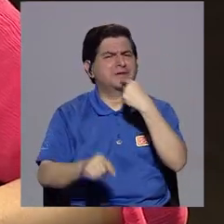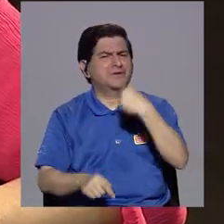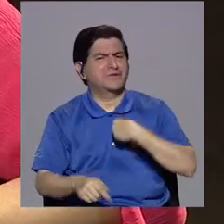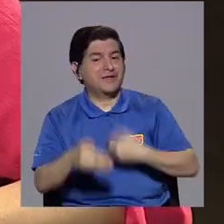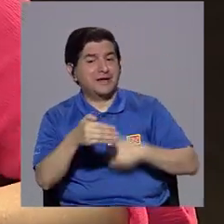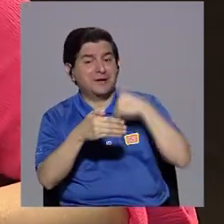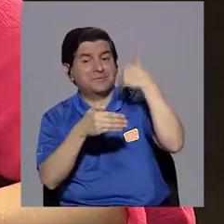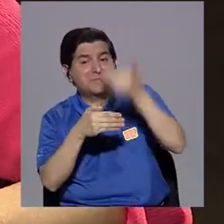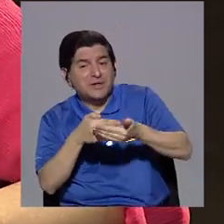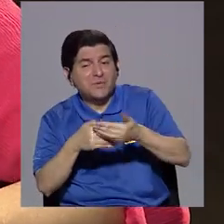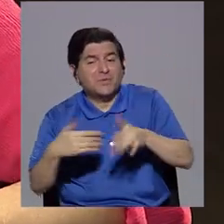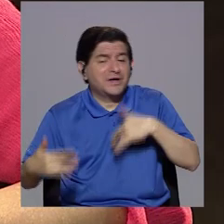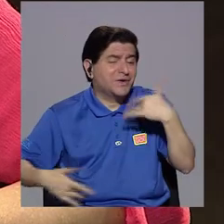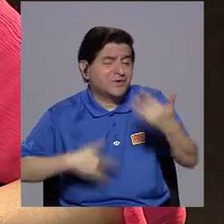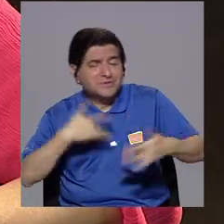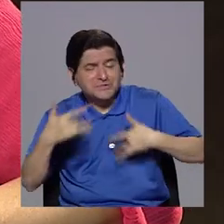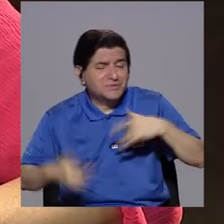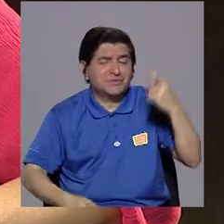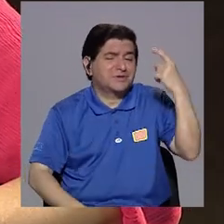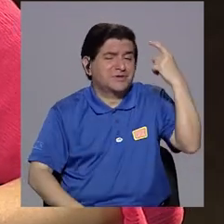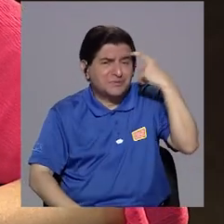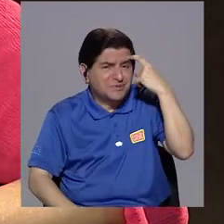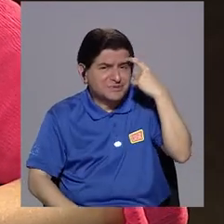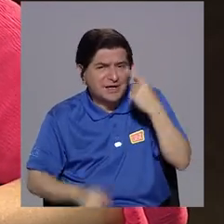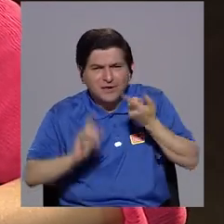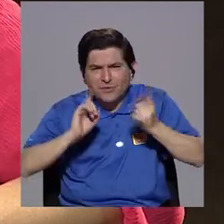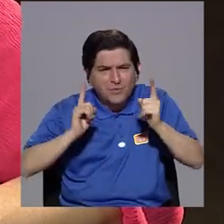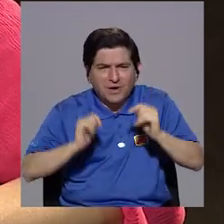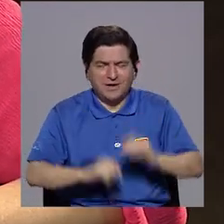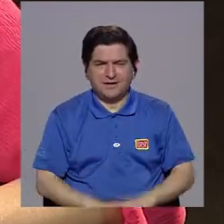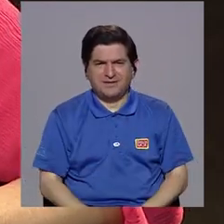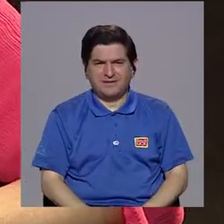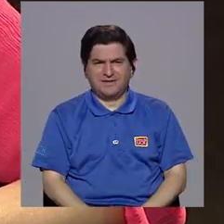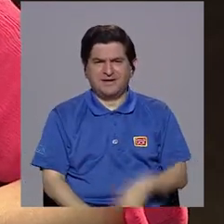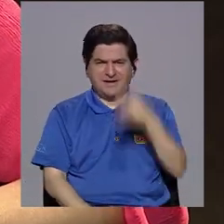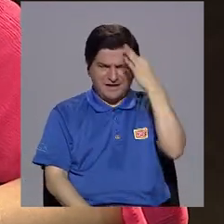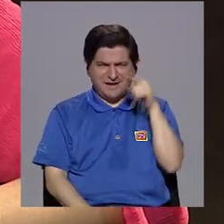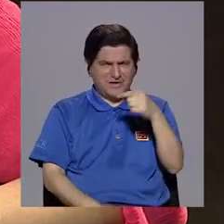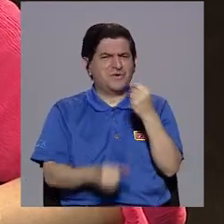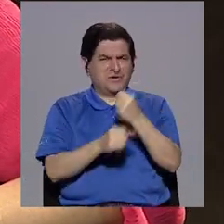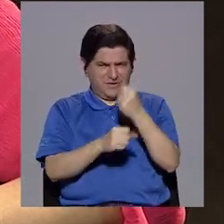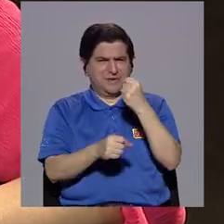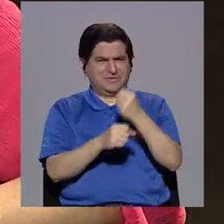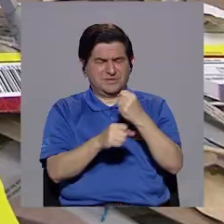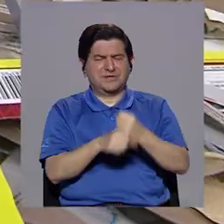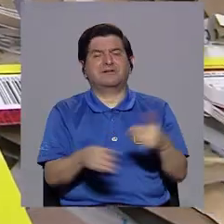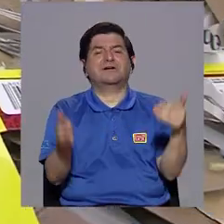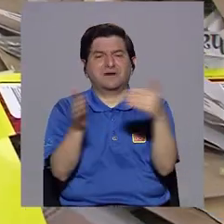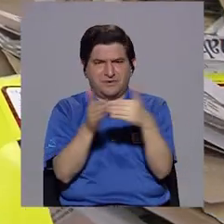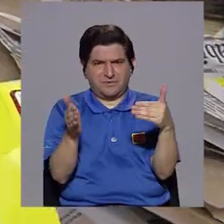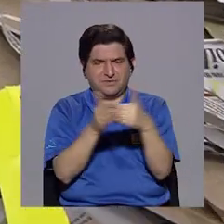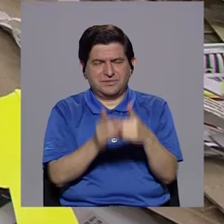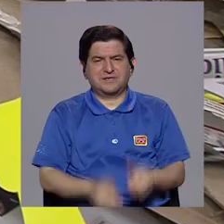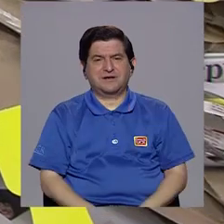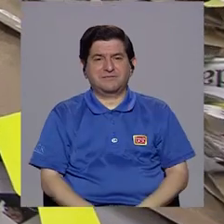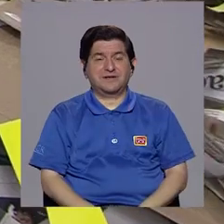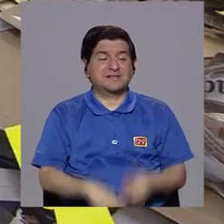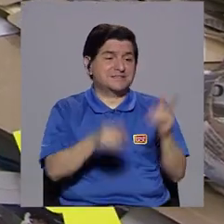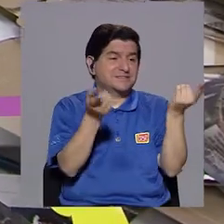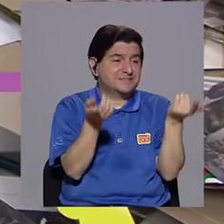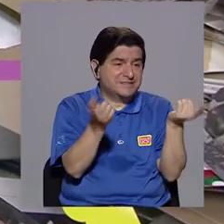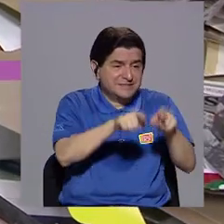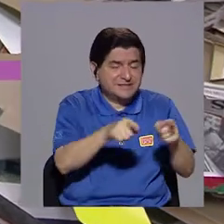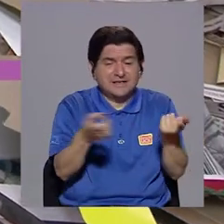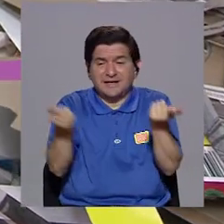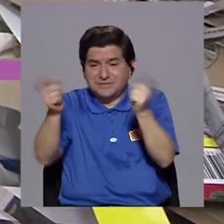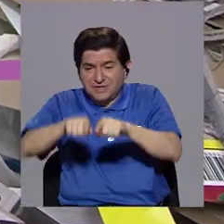sí, dígame después qué fue lo que sintió, qué fue lo que pensó. Creo que eso se trabajaría mucho con el caso